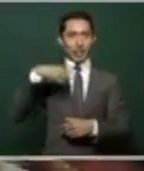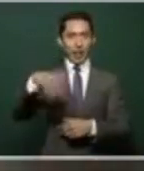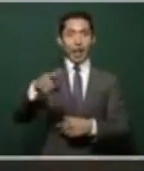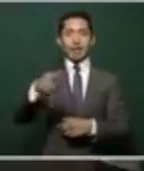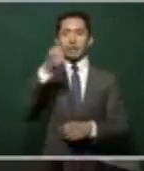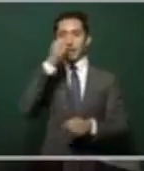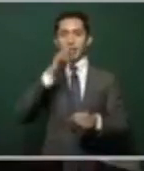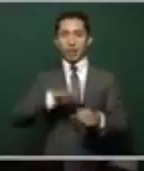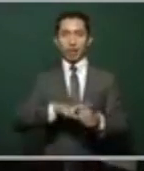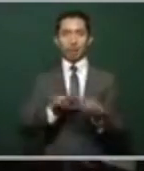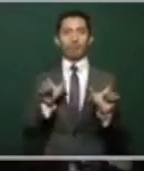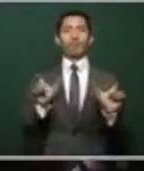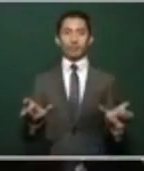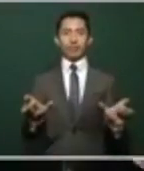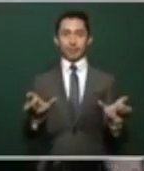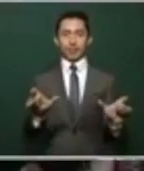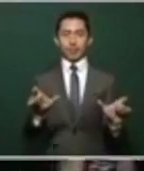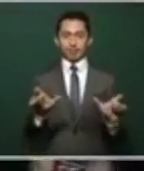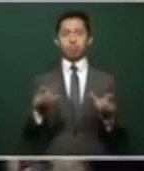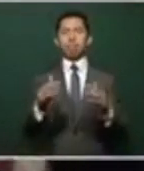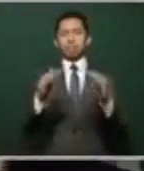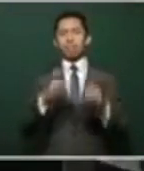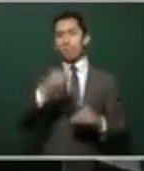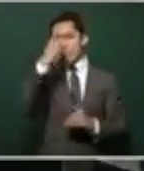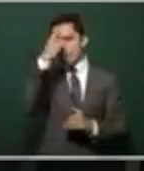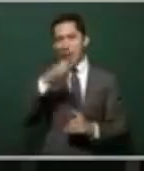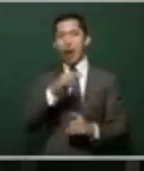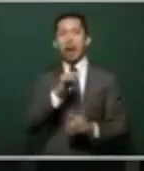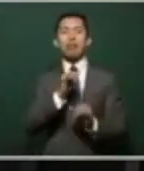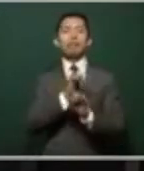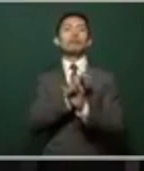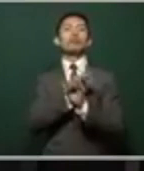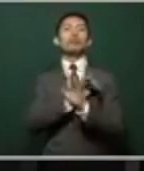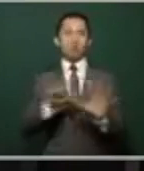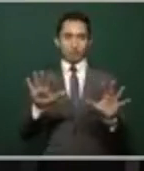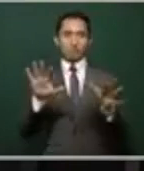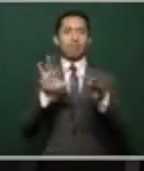la Defensa, para que informe